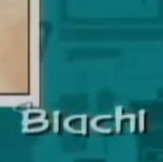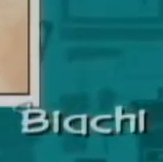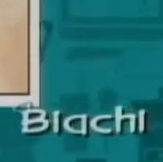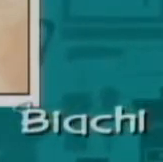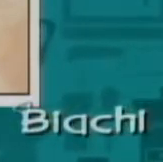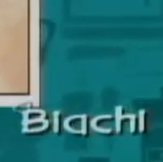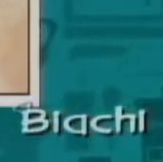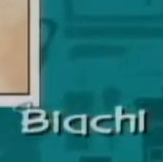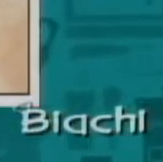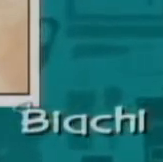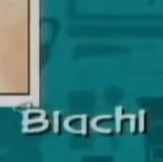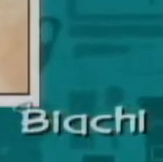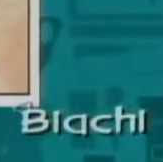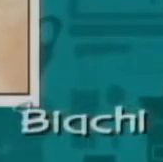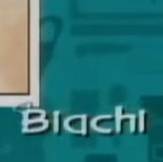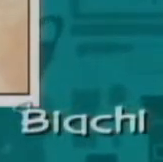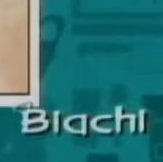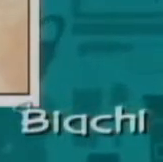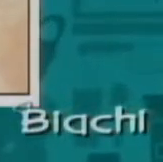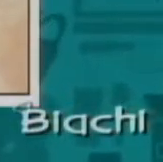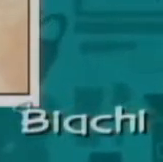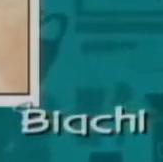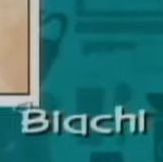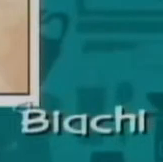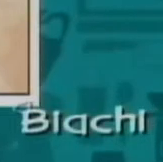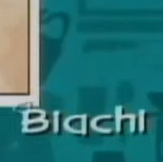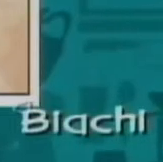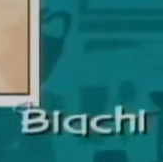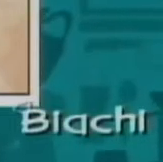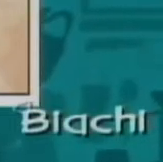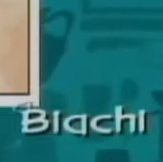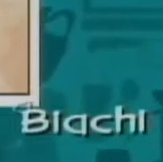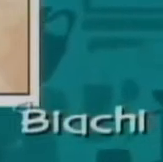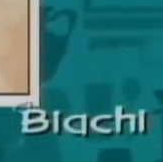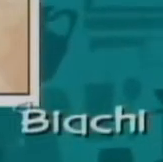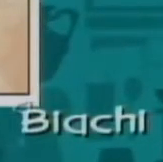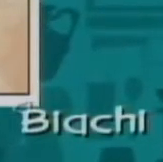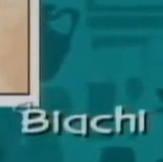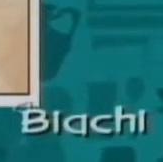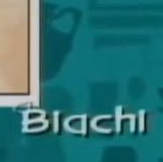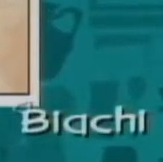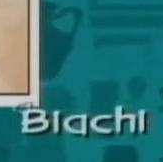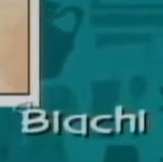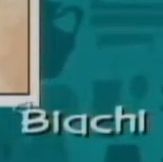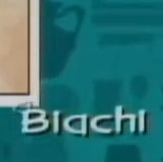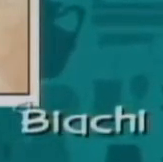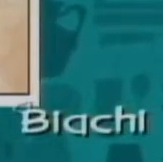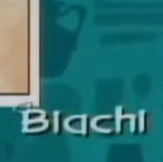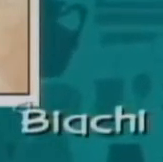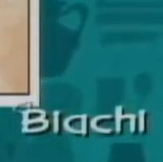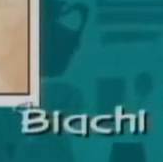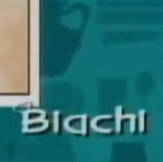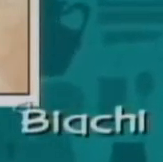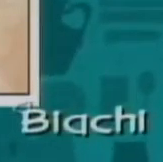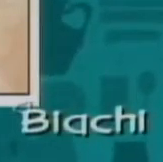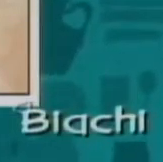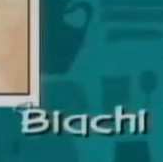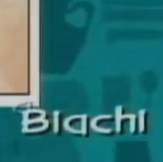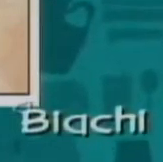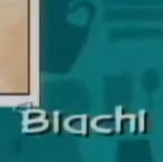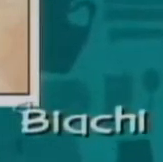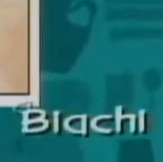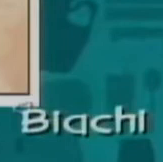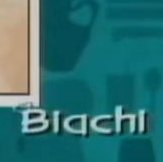Un pollo en presas. Una cebolla colorada picada. Un pimiento grande picado.